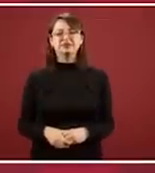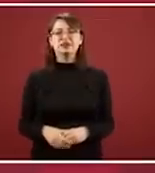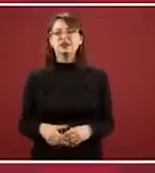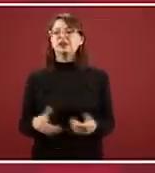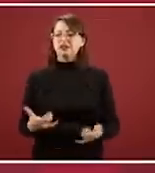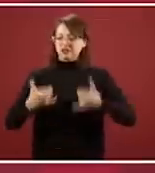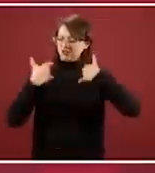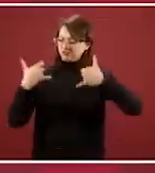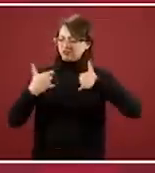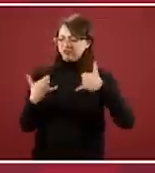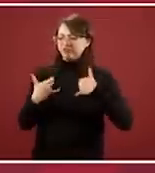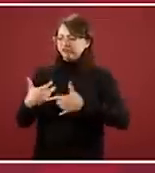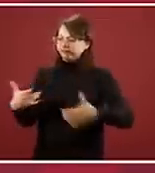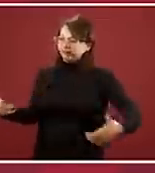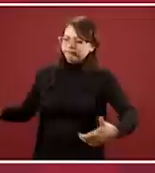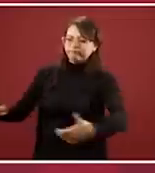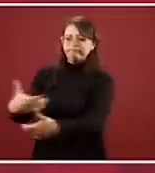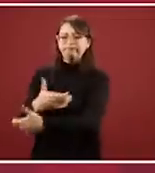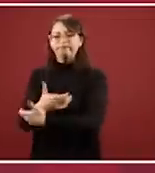abrazar a los jóvenes,